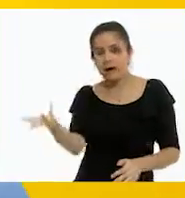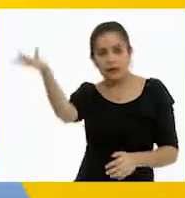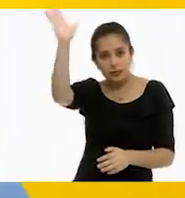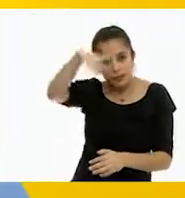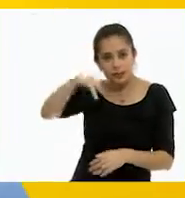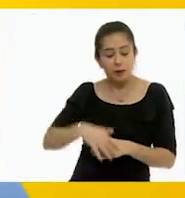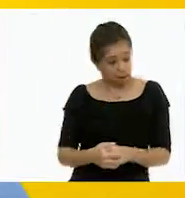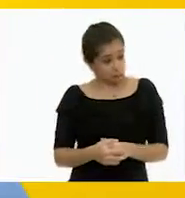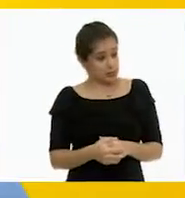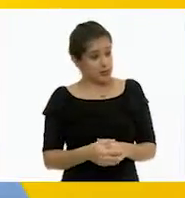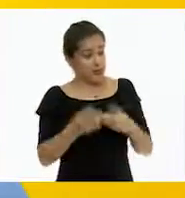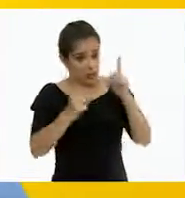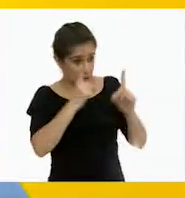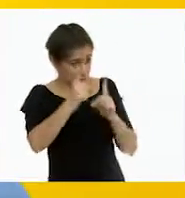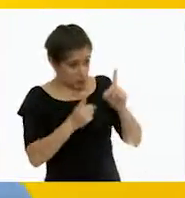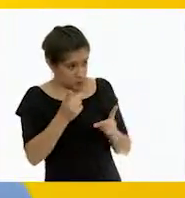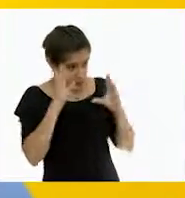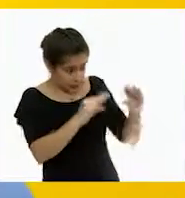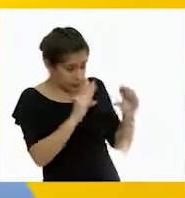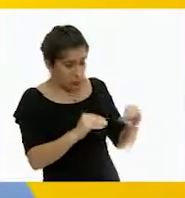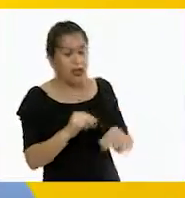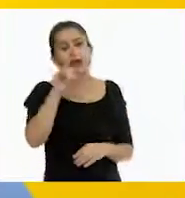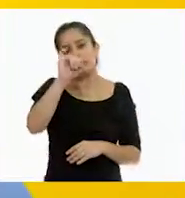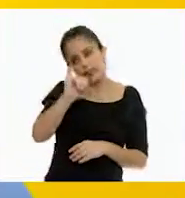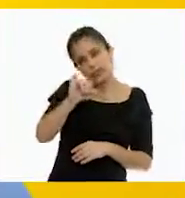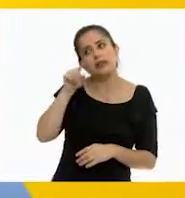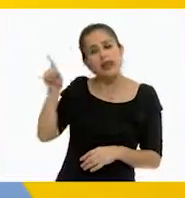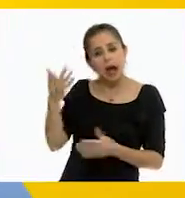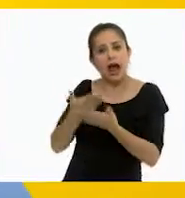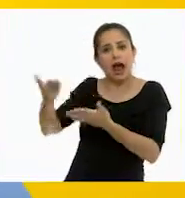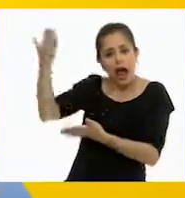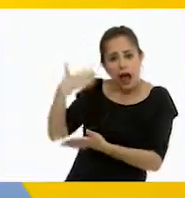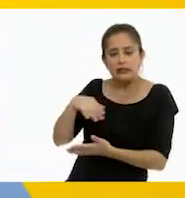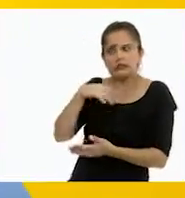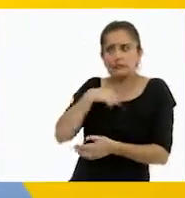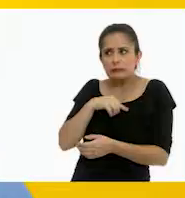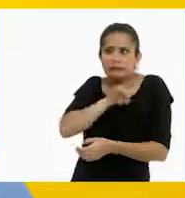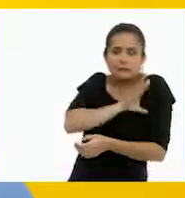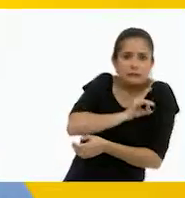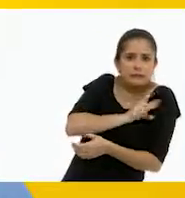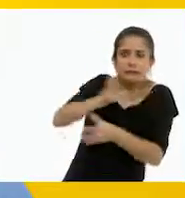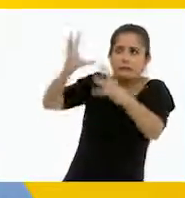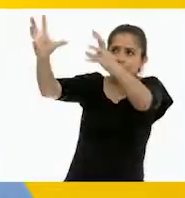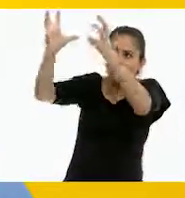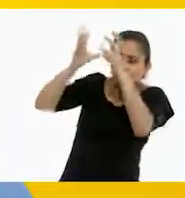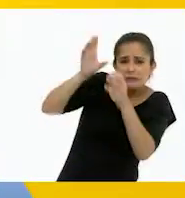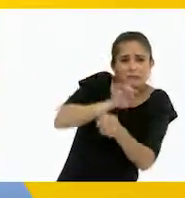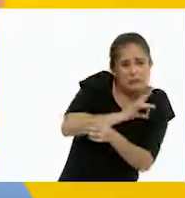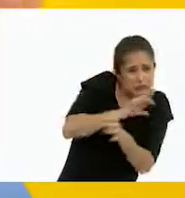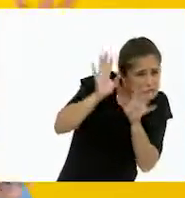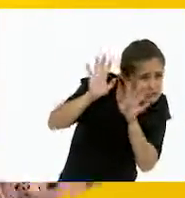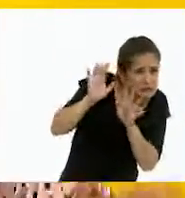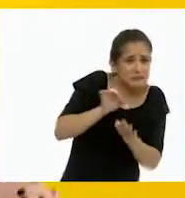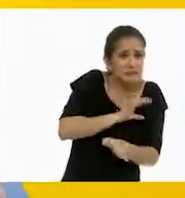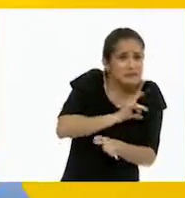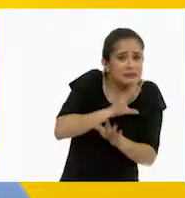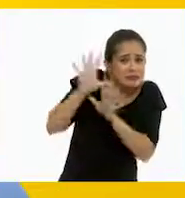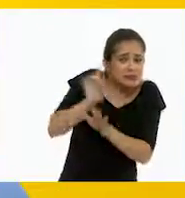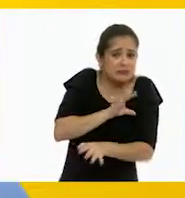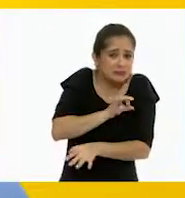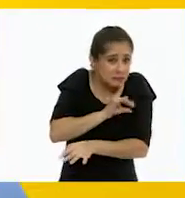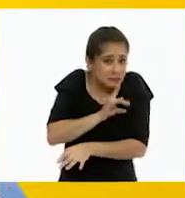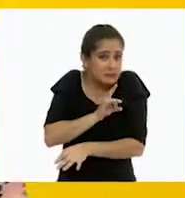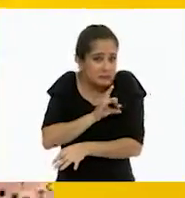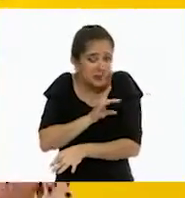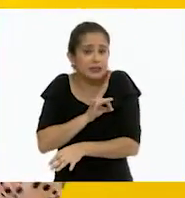No me digas, ¿sí? De educación física. Él, ya me daba mucho, pero mucho miedo que me aventaran el balón. Entonces, cuando me lo aventaban siempre era como... ¡Ah! No me digas.